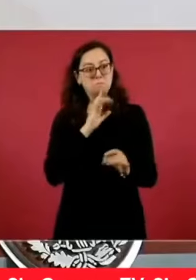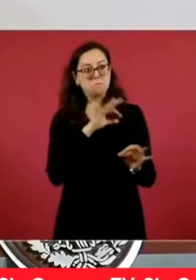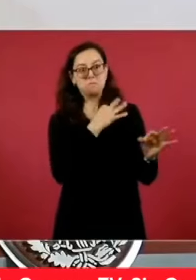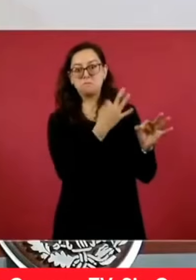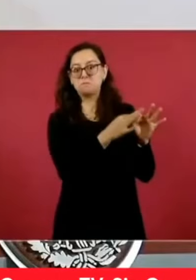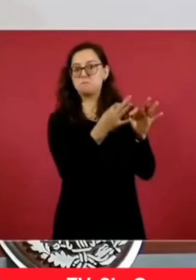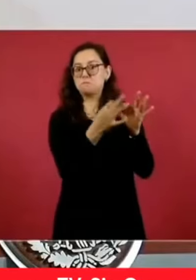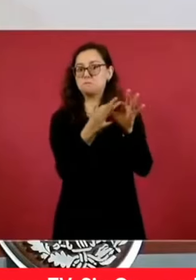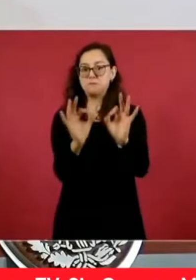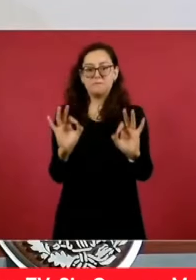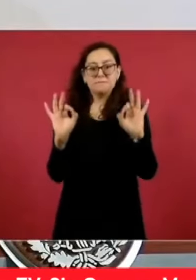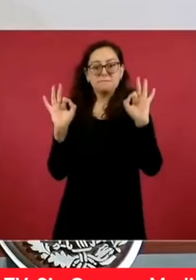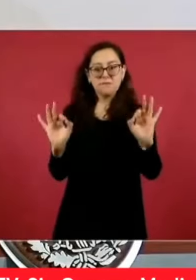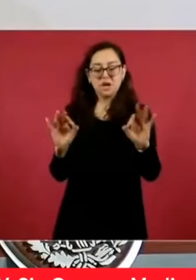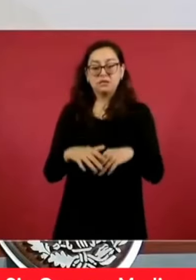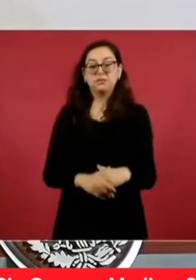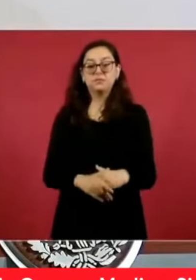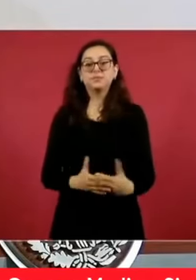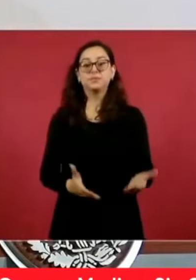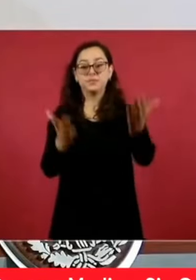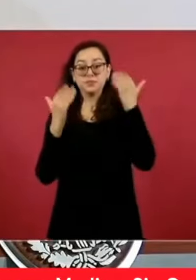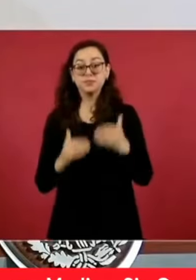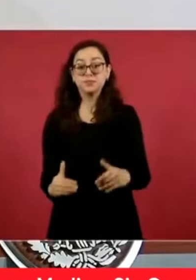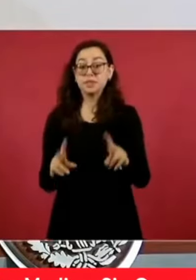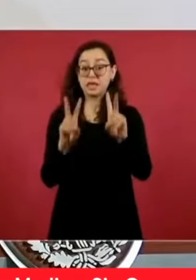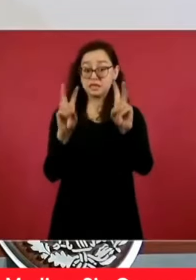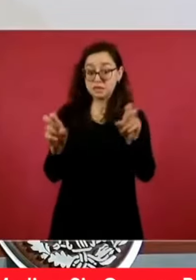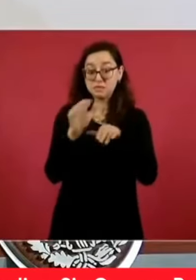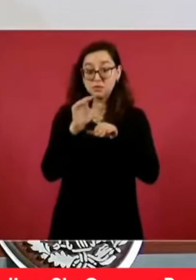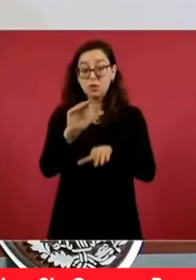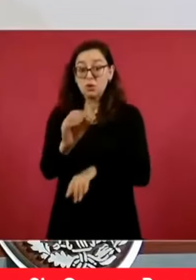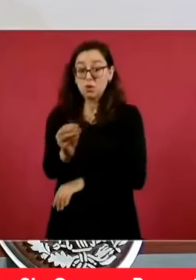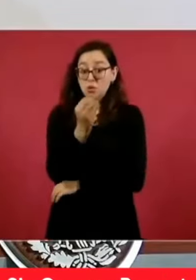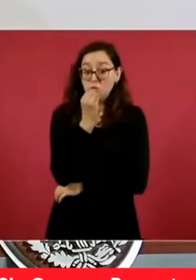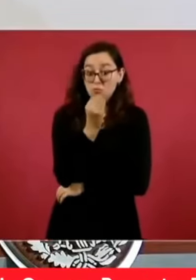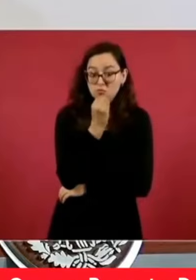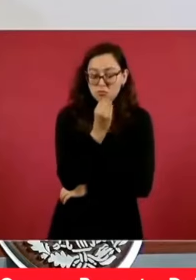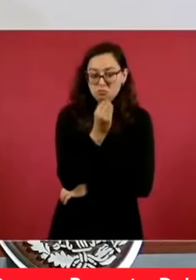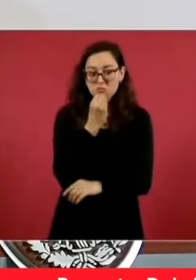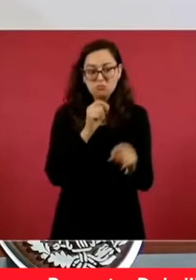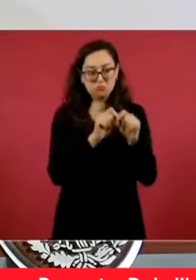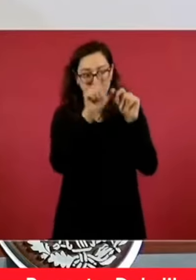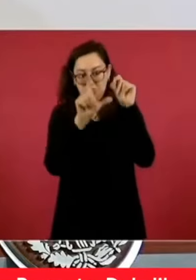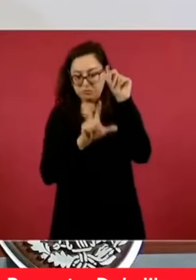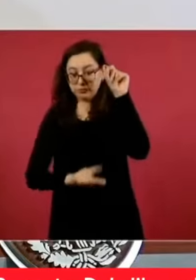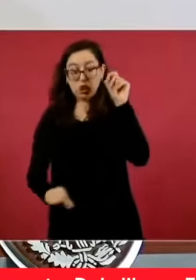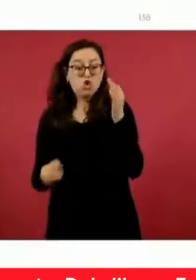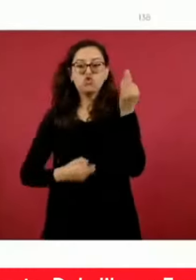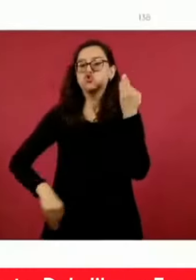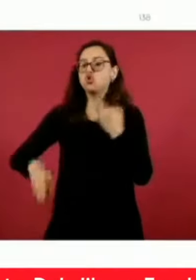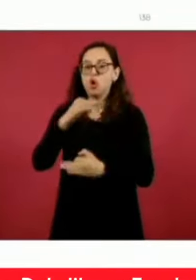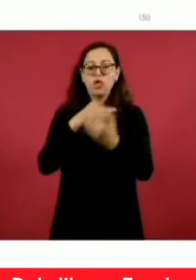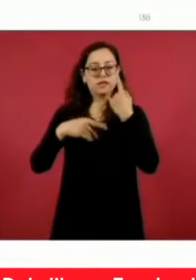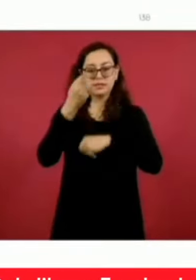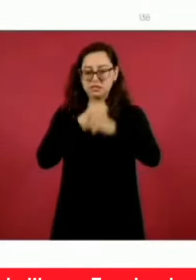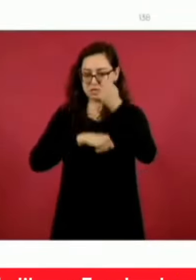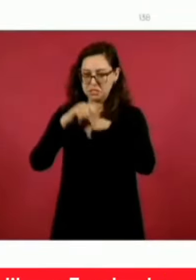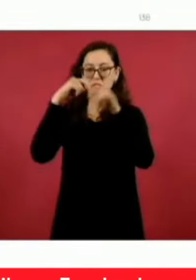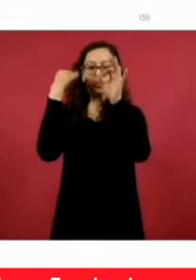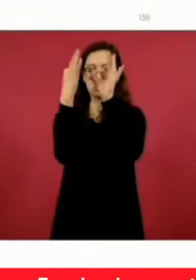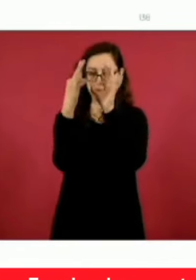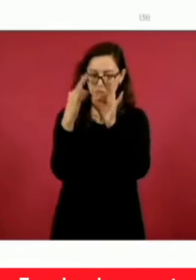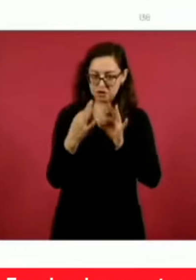seguimos con en todos los casos monitoreados en el país por debajo del compromiso de 10,39 pes como ya lo comentó el seor señor presidente